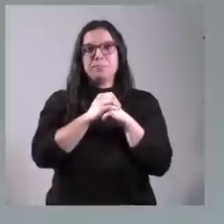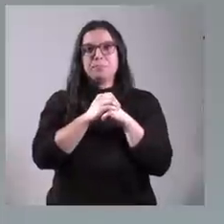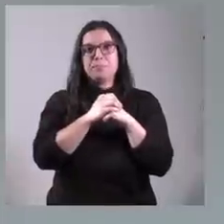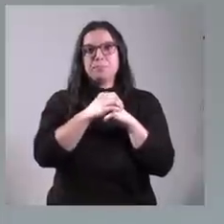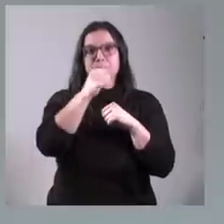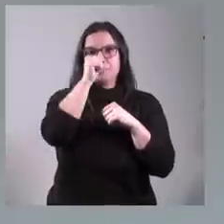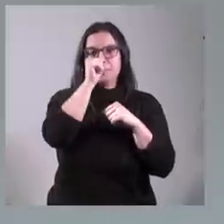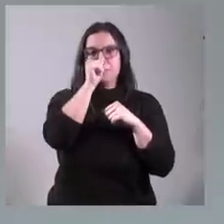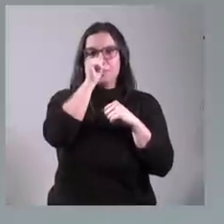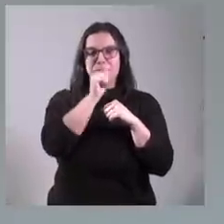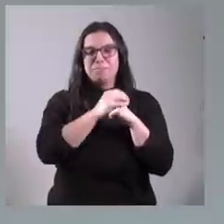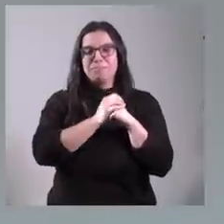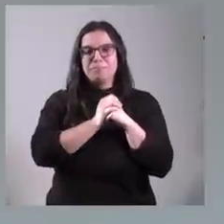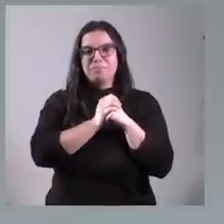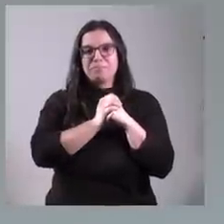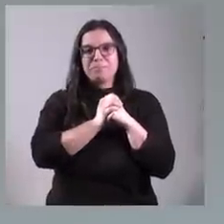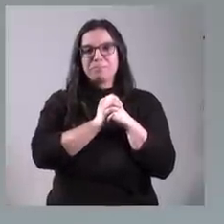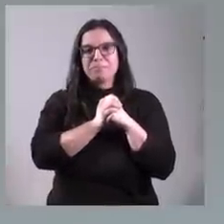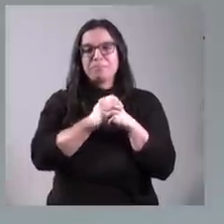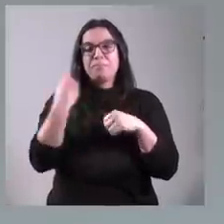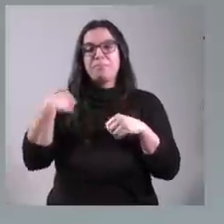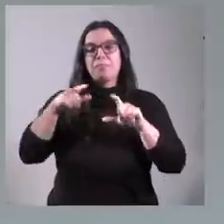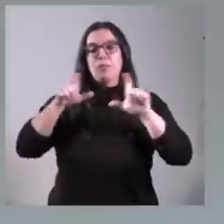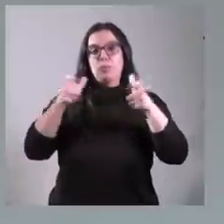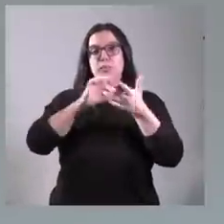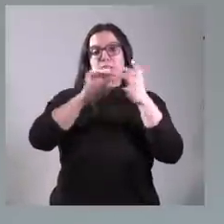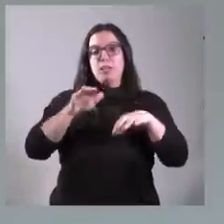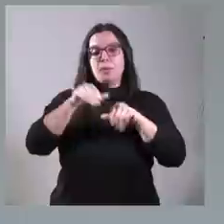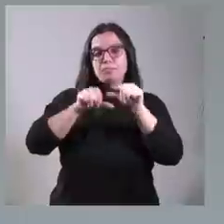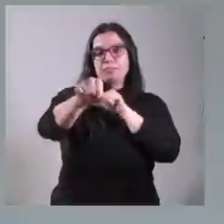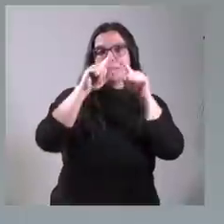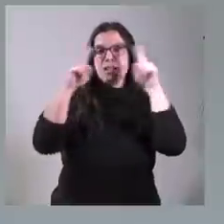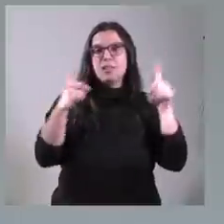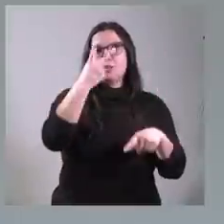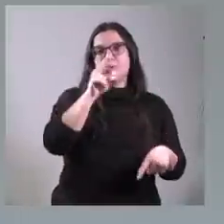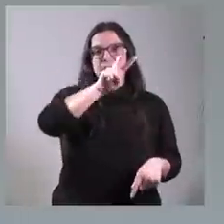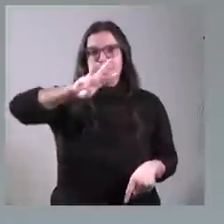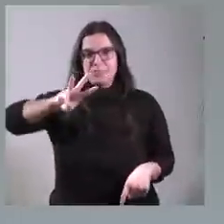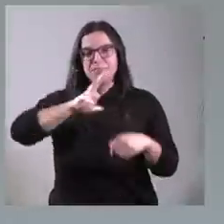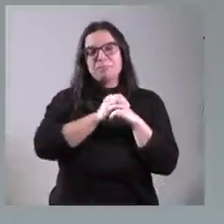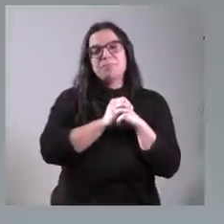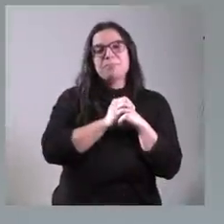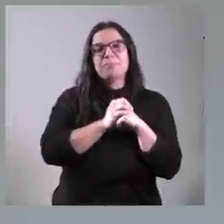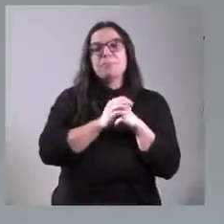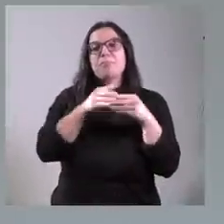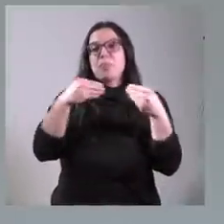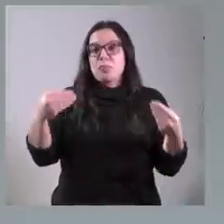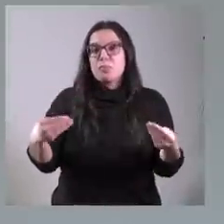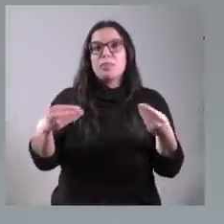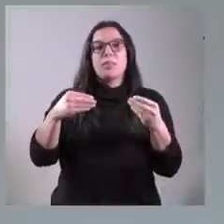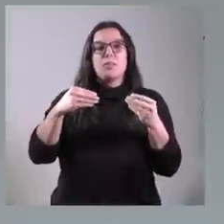desarrollo en gestión del nuevo presupuesto de la junta de Castilla y León para este año 2023 tiene ustedes toda la documentación